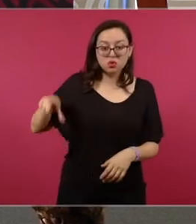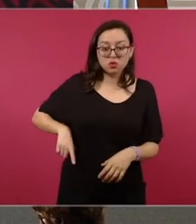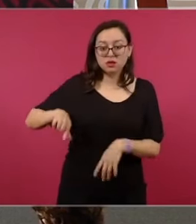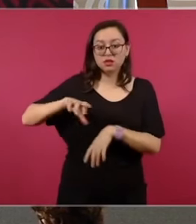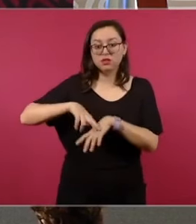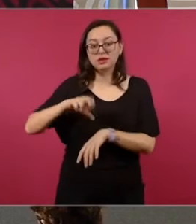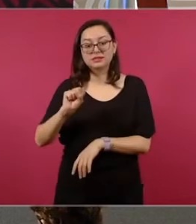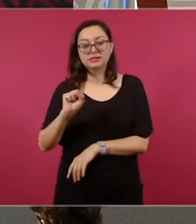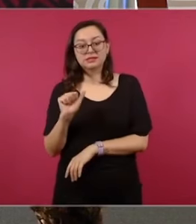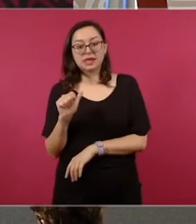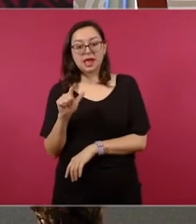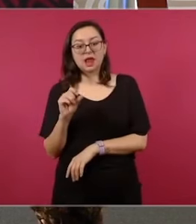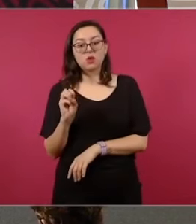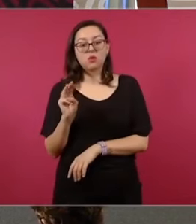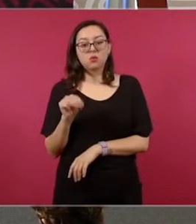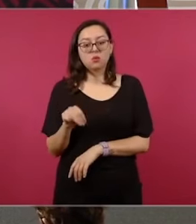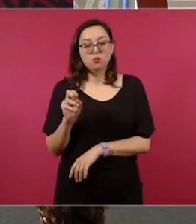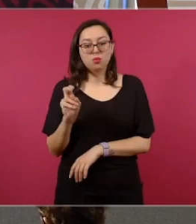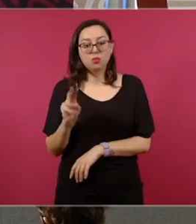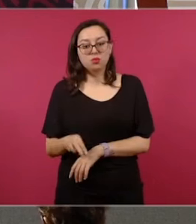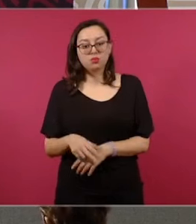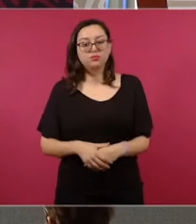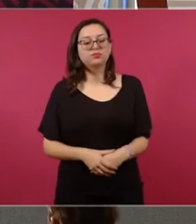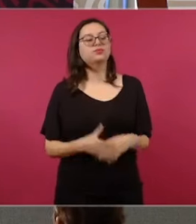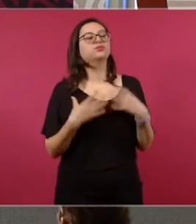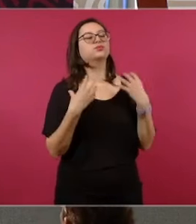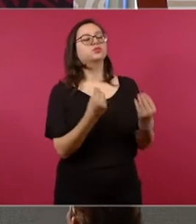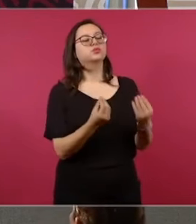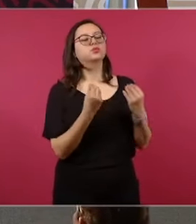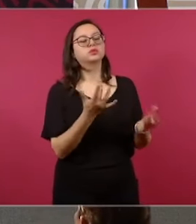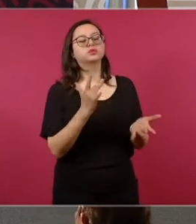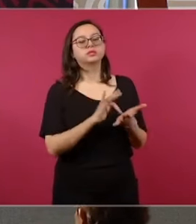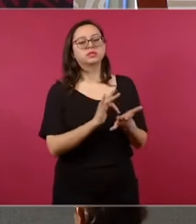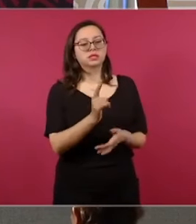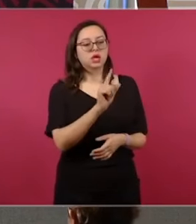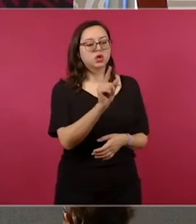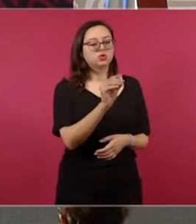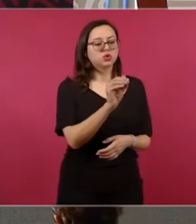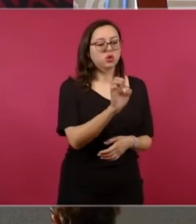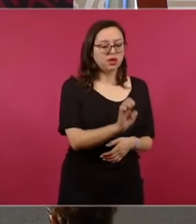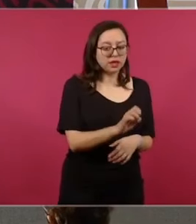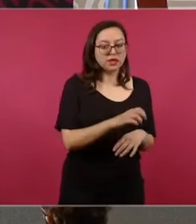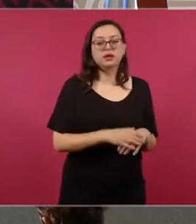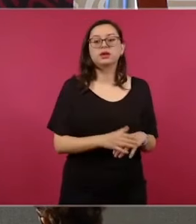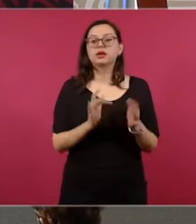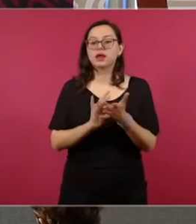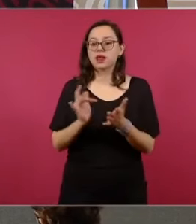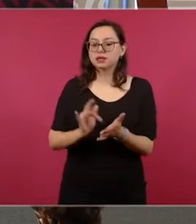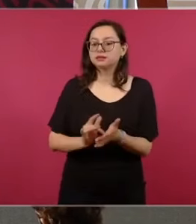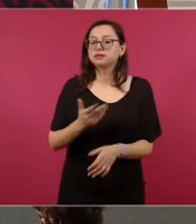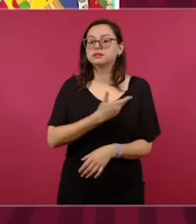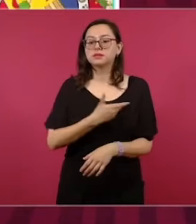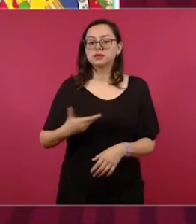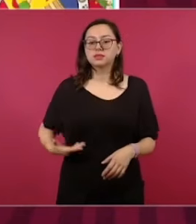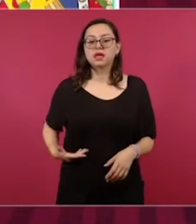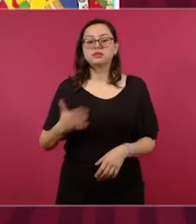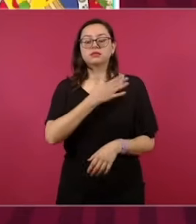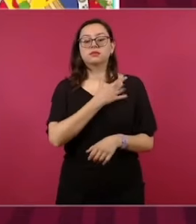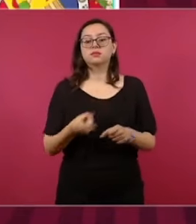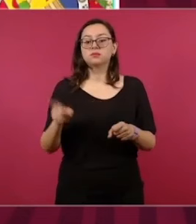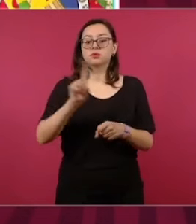gracias, Zoé Robledo. Muchas gracias, señor presidente. Muy buenos días a todas y a todos.